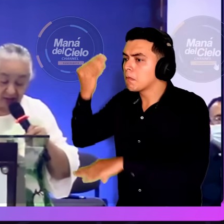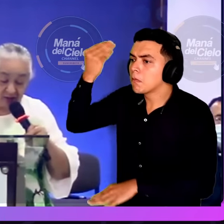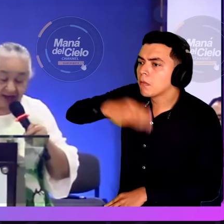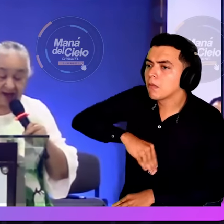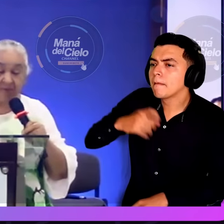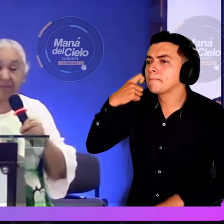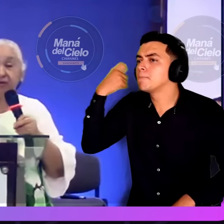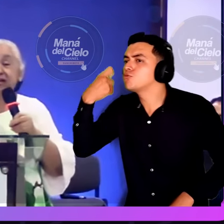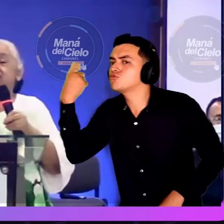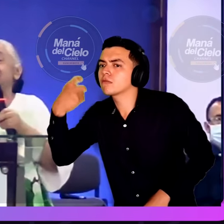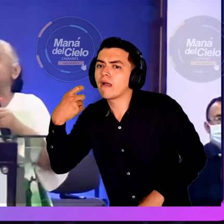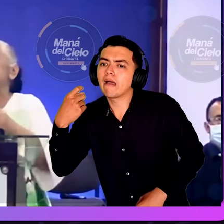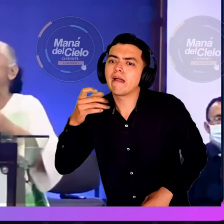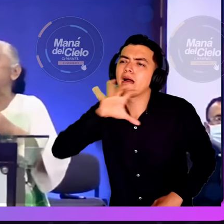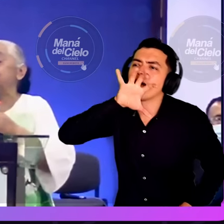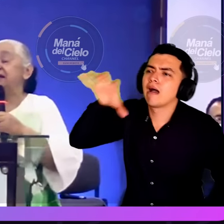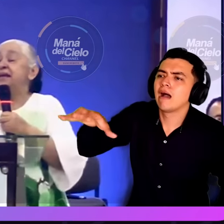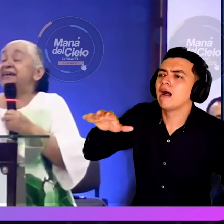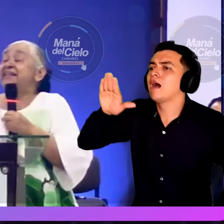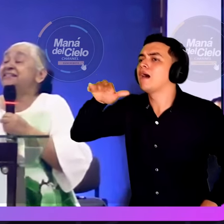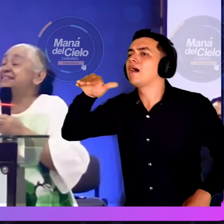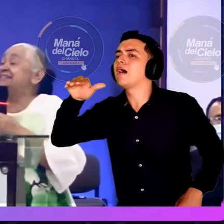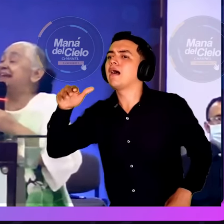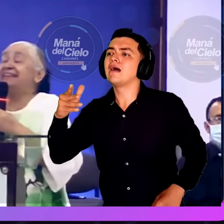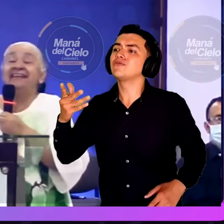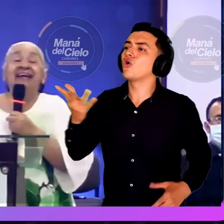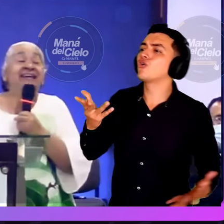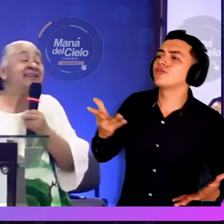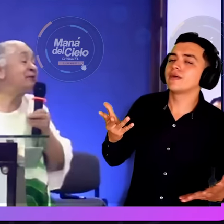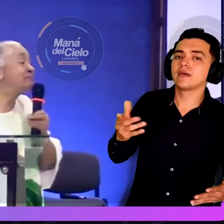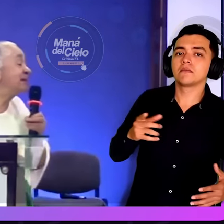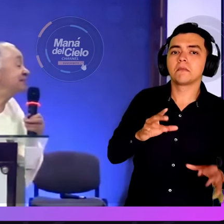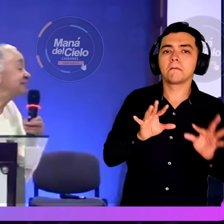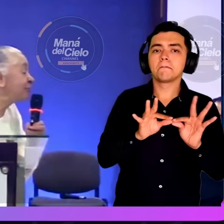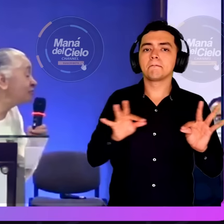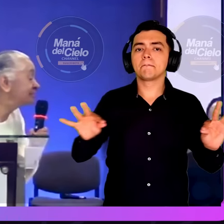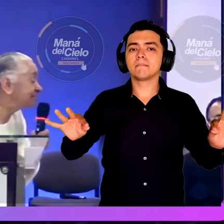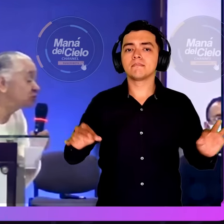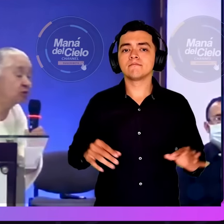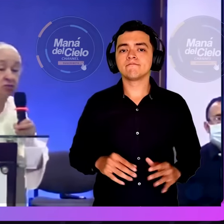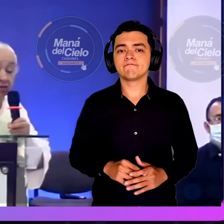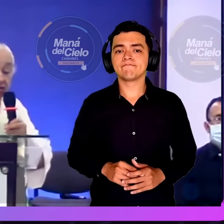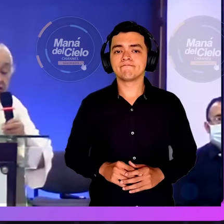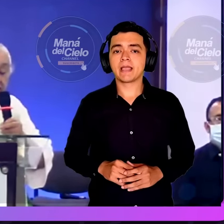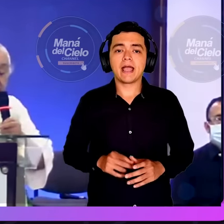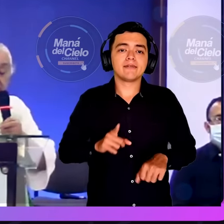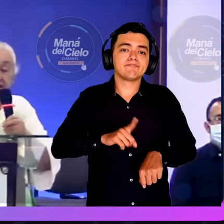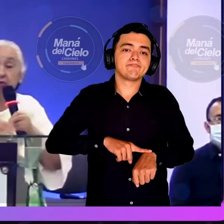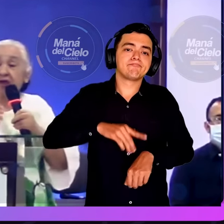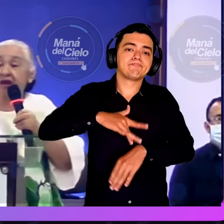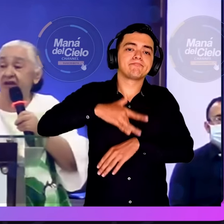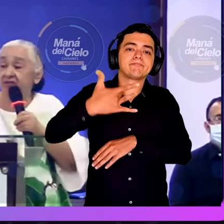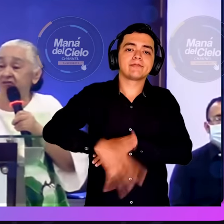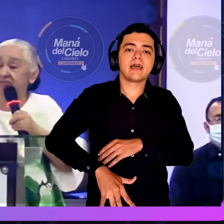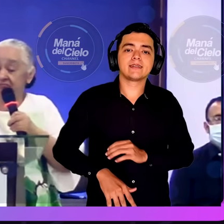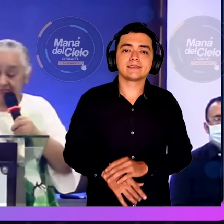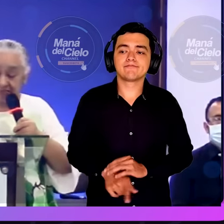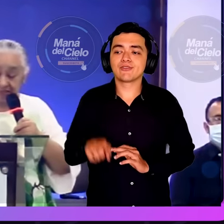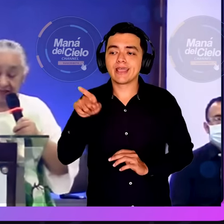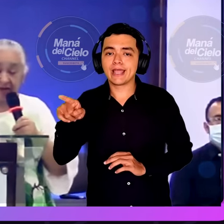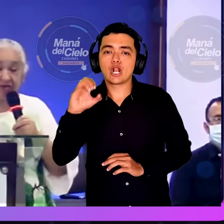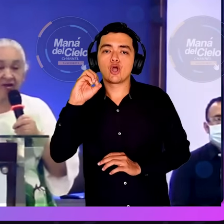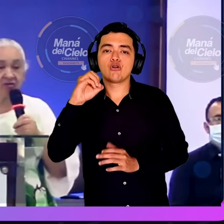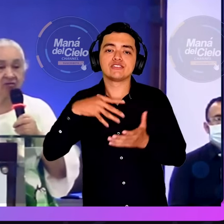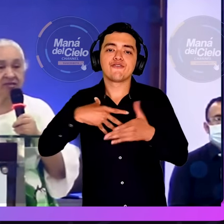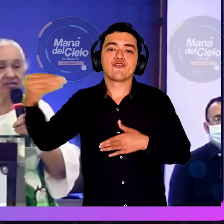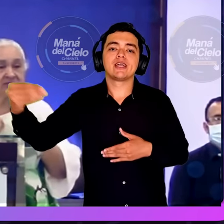me salió el alma. Pero mire todas estas palabras. ¿Qué necesidad tenía ella de haber pasado esta situación? Si lo hubiera abierto,